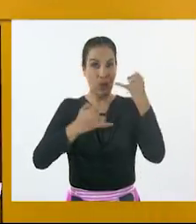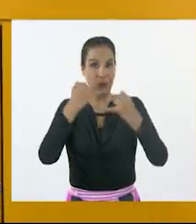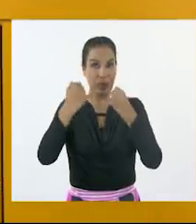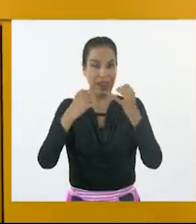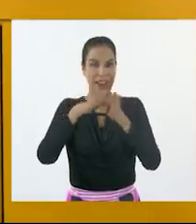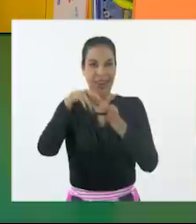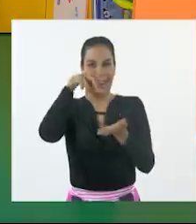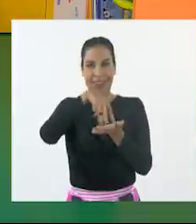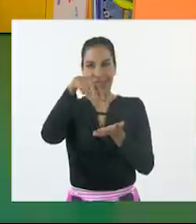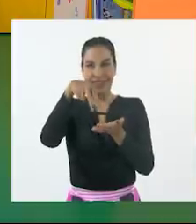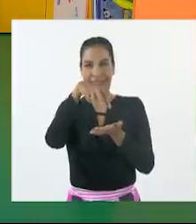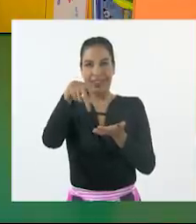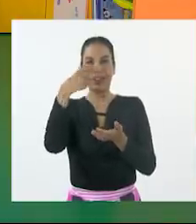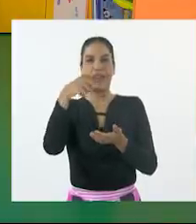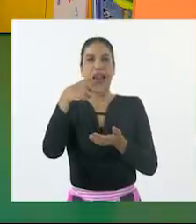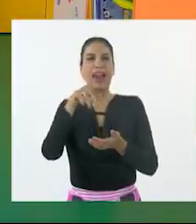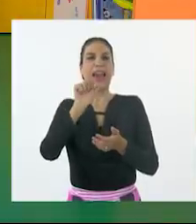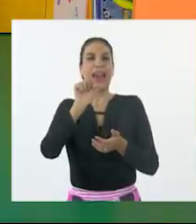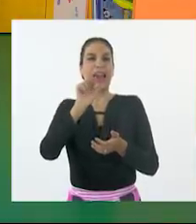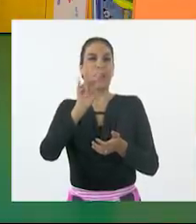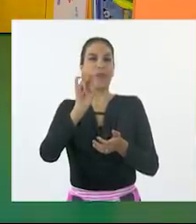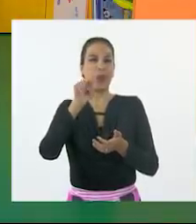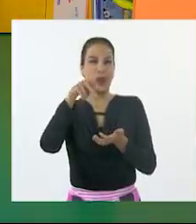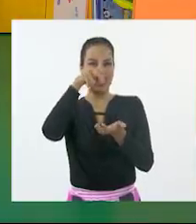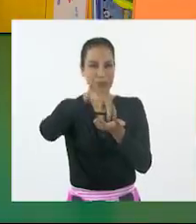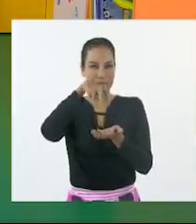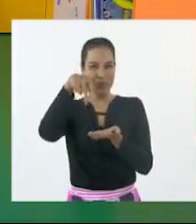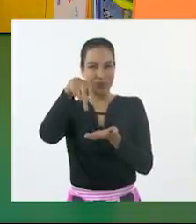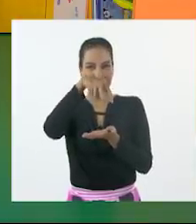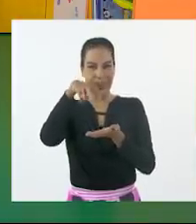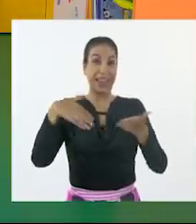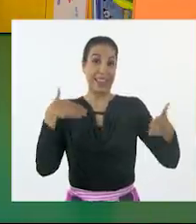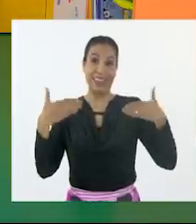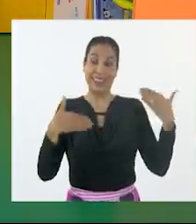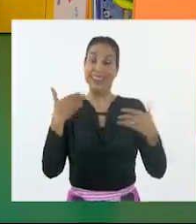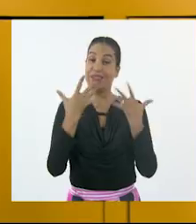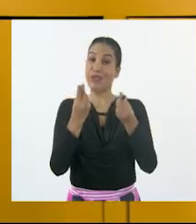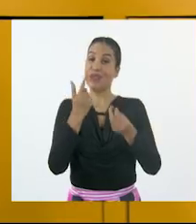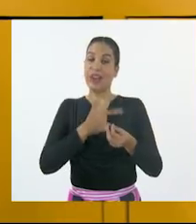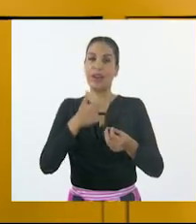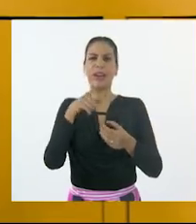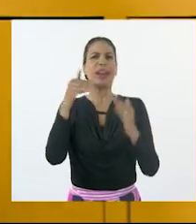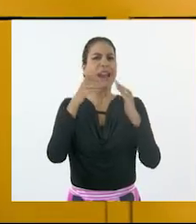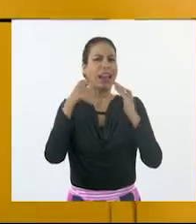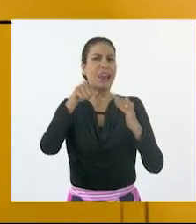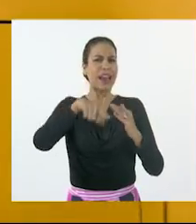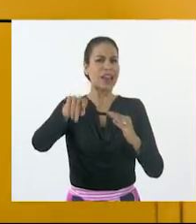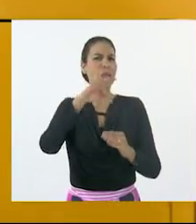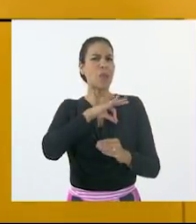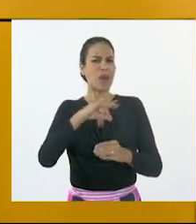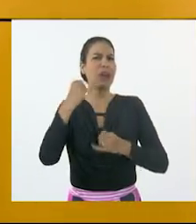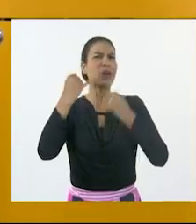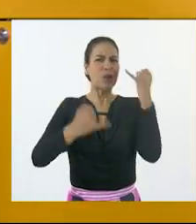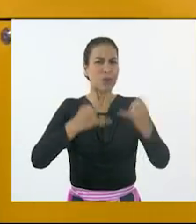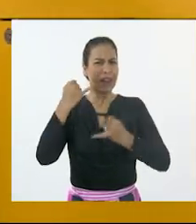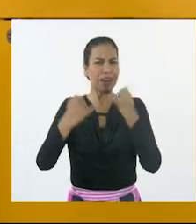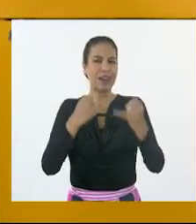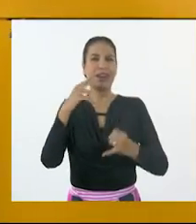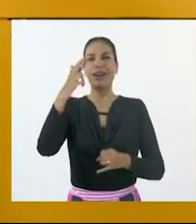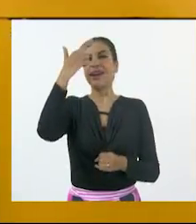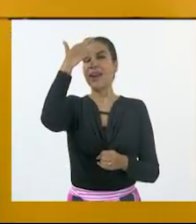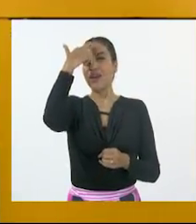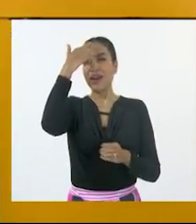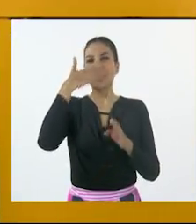avión? ¡Sí! ¡Me gusta mucho! ¡Puede ser muy divertido! Ustedes en casa también pueden jugarlo.